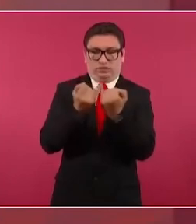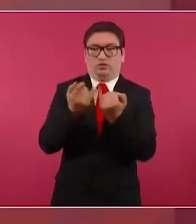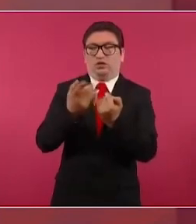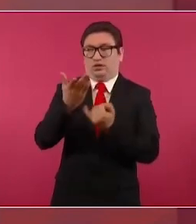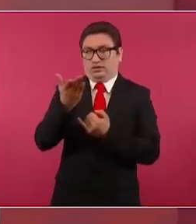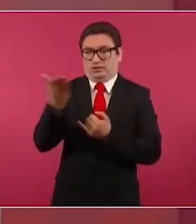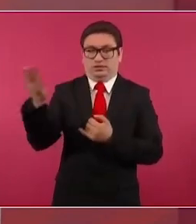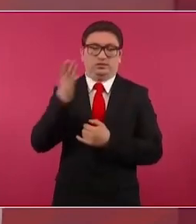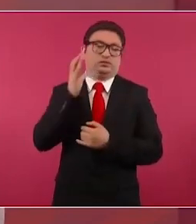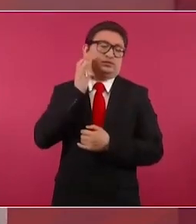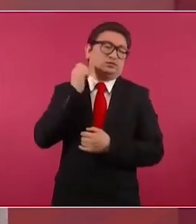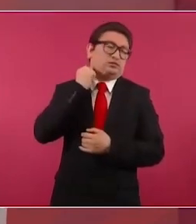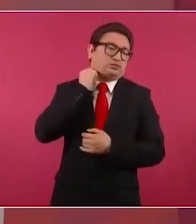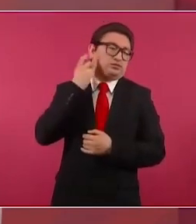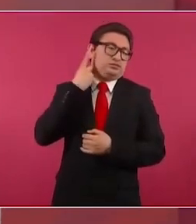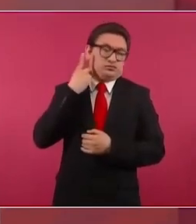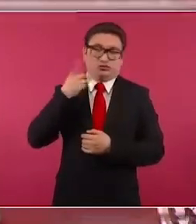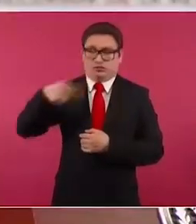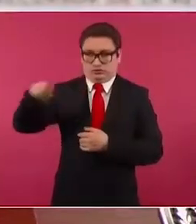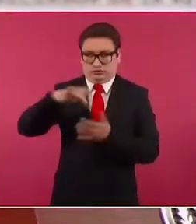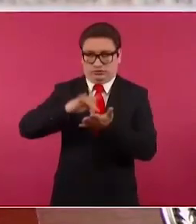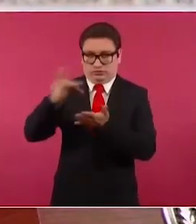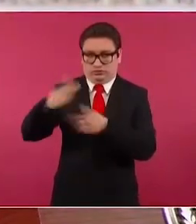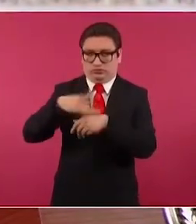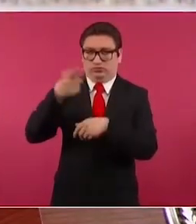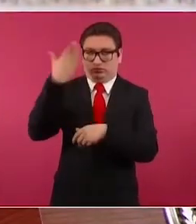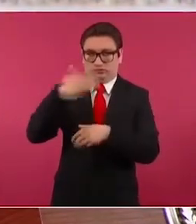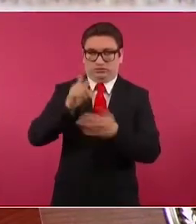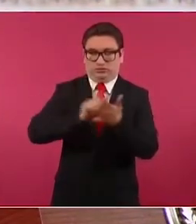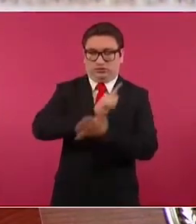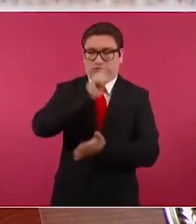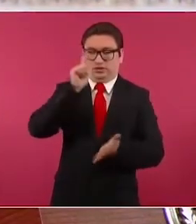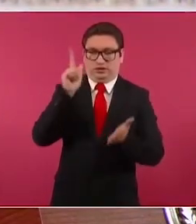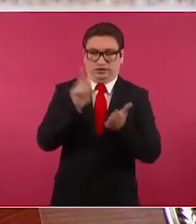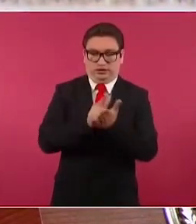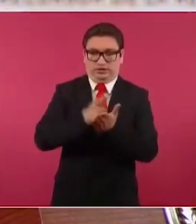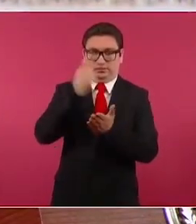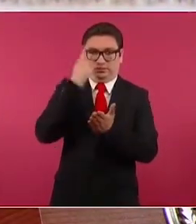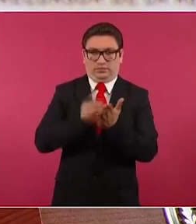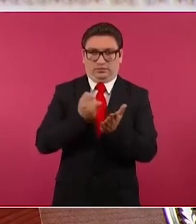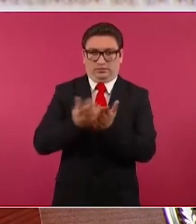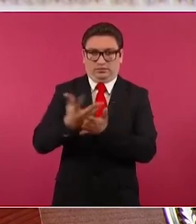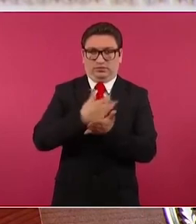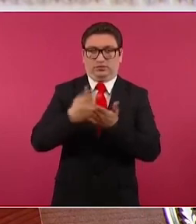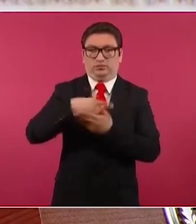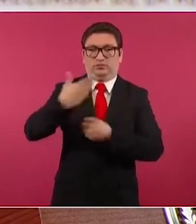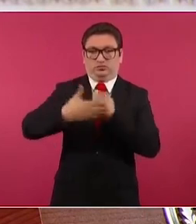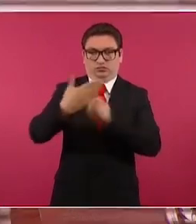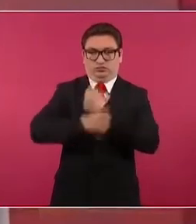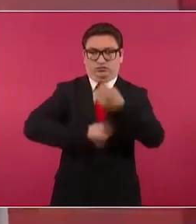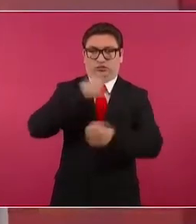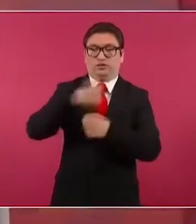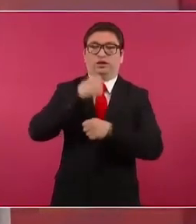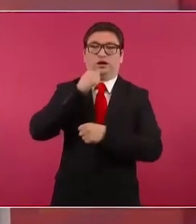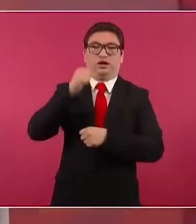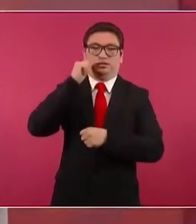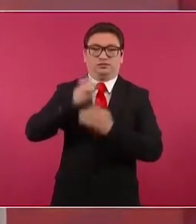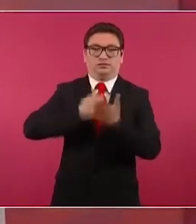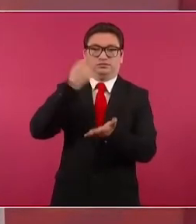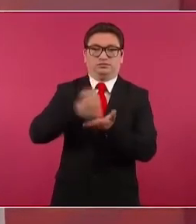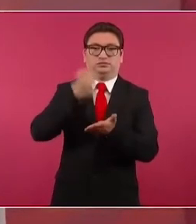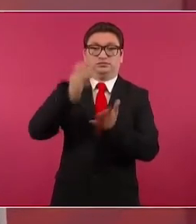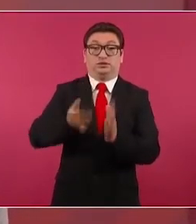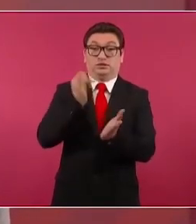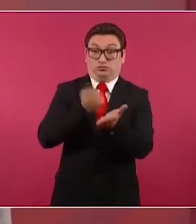ingresos para el año próximo. Ayer se aprobó y no hay aumentos de